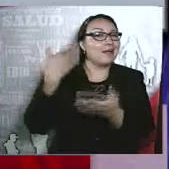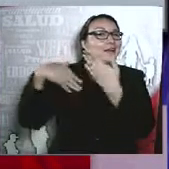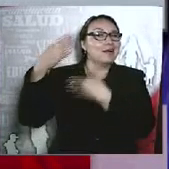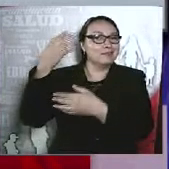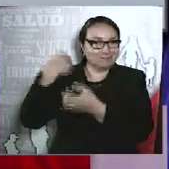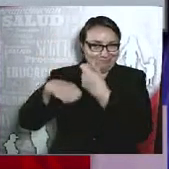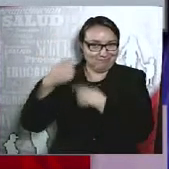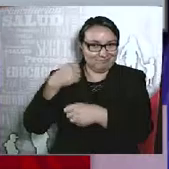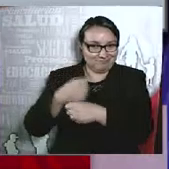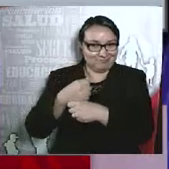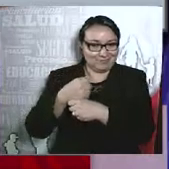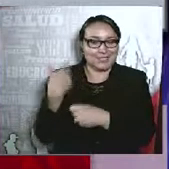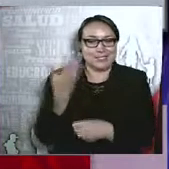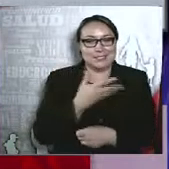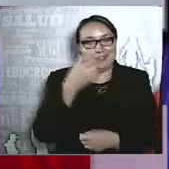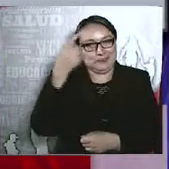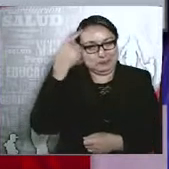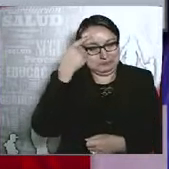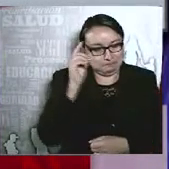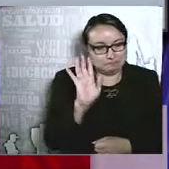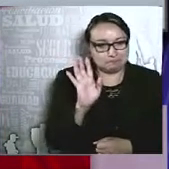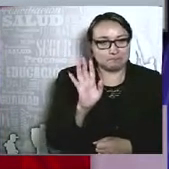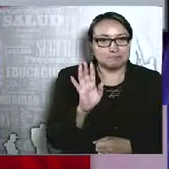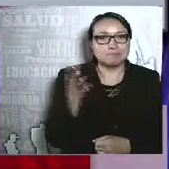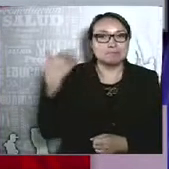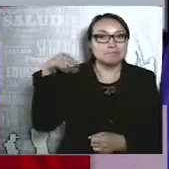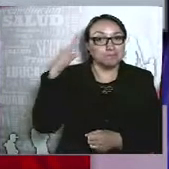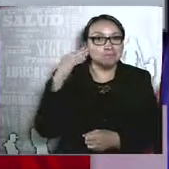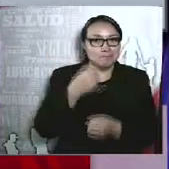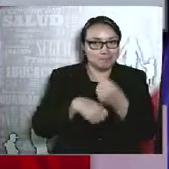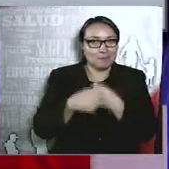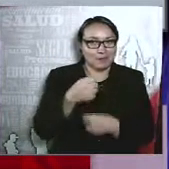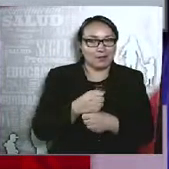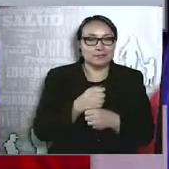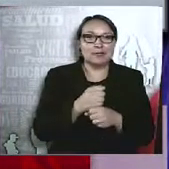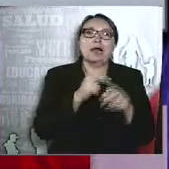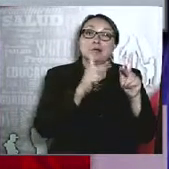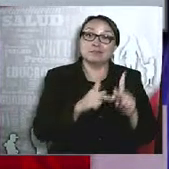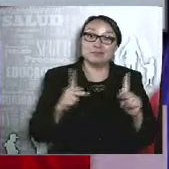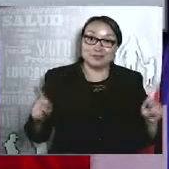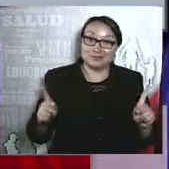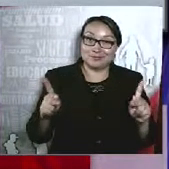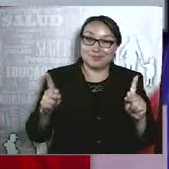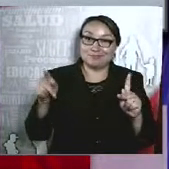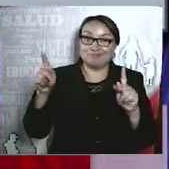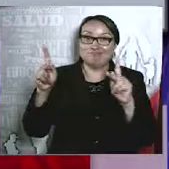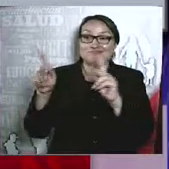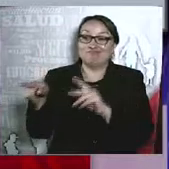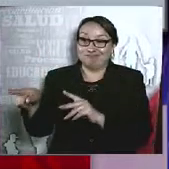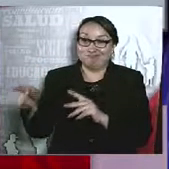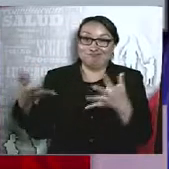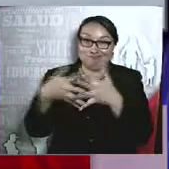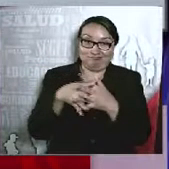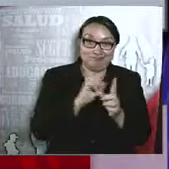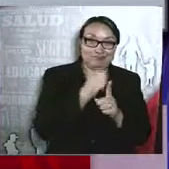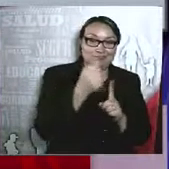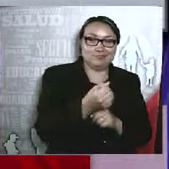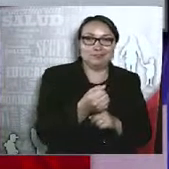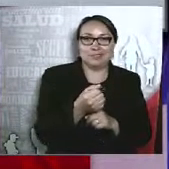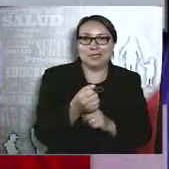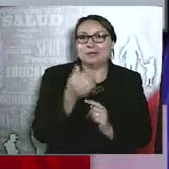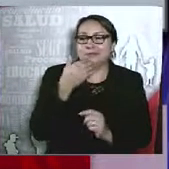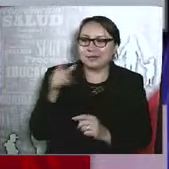Nosotros llegamos a pensar hace un par de años que las personas en proceso de reintegración, al haber sido